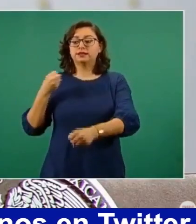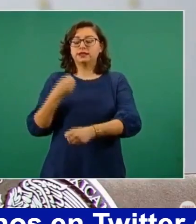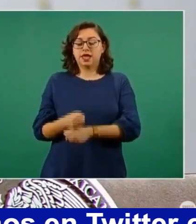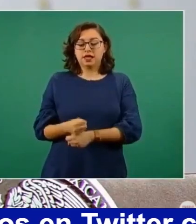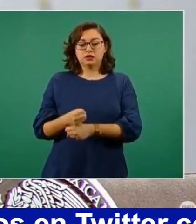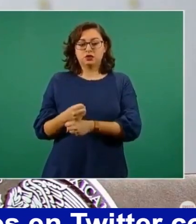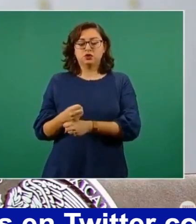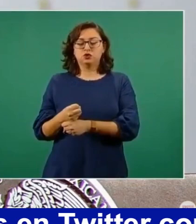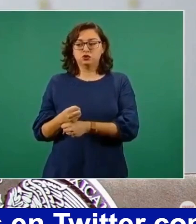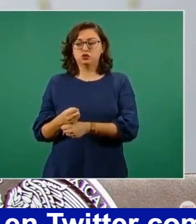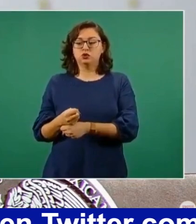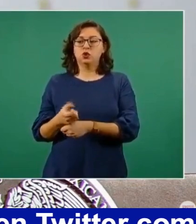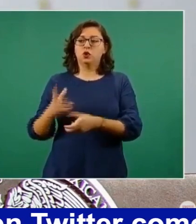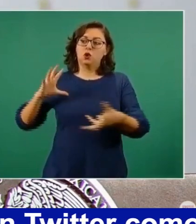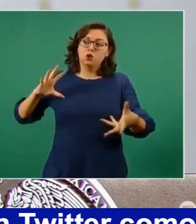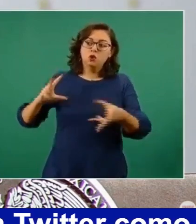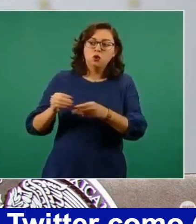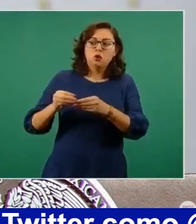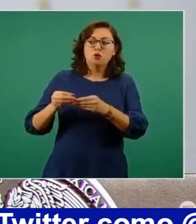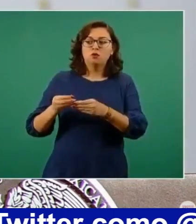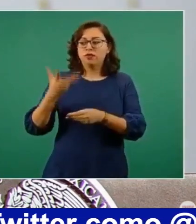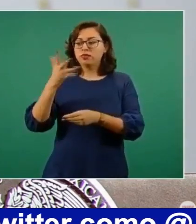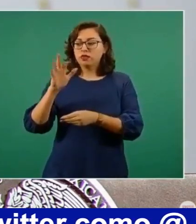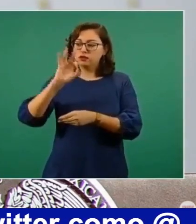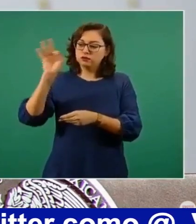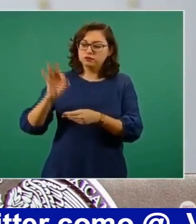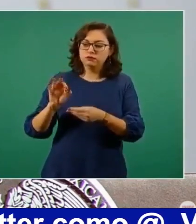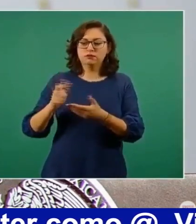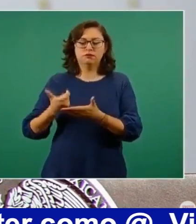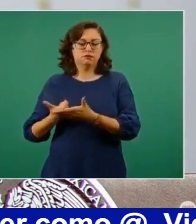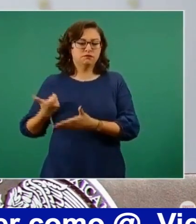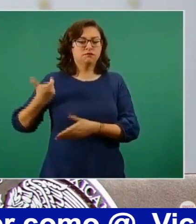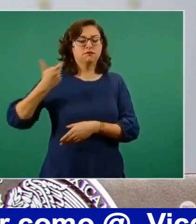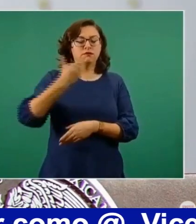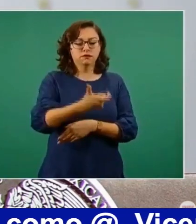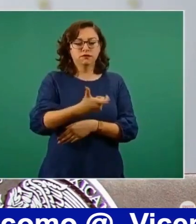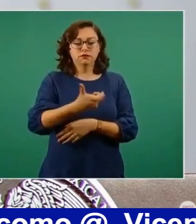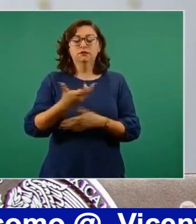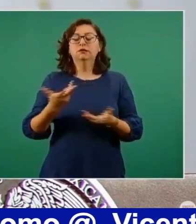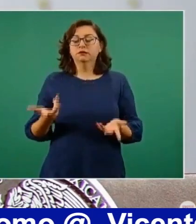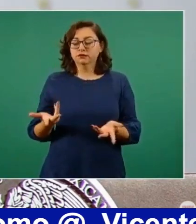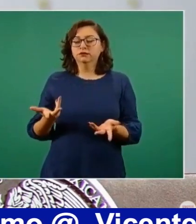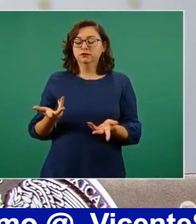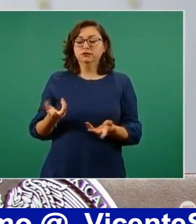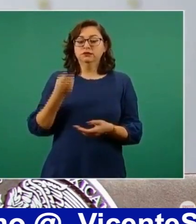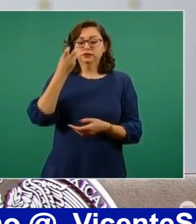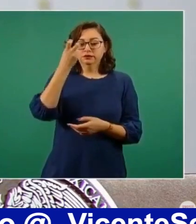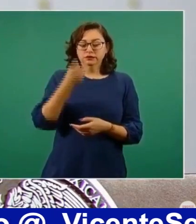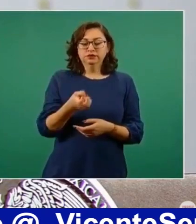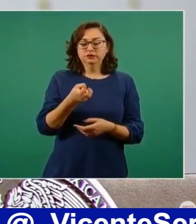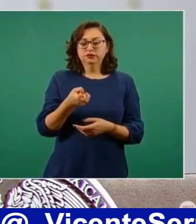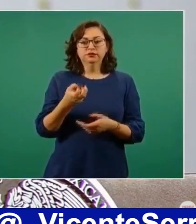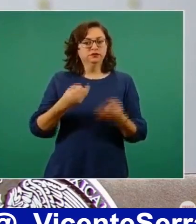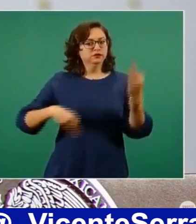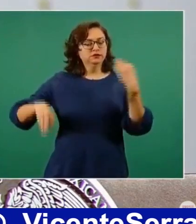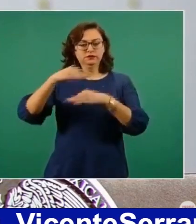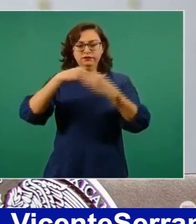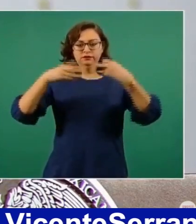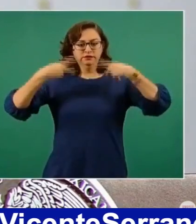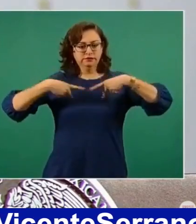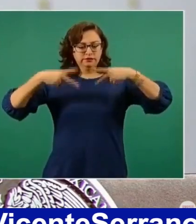utilidades. Una que es hasta 90 días, o el promedio de los últimos 3